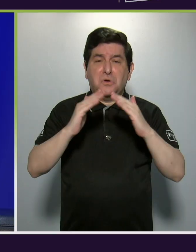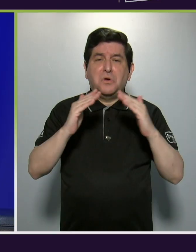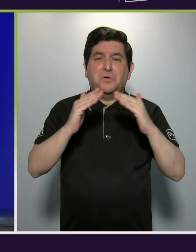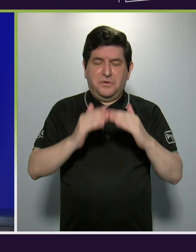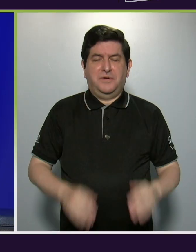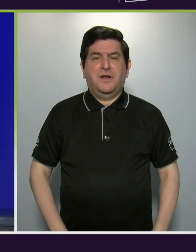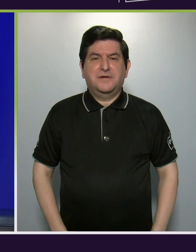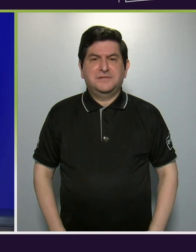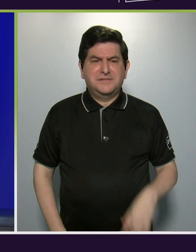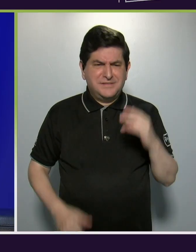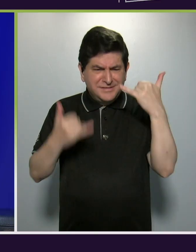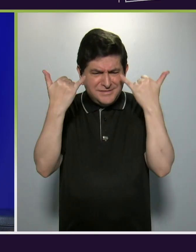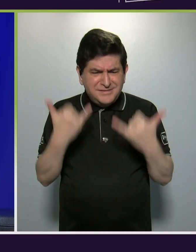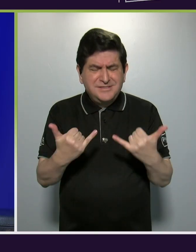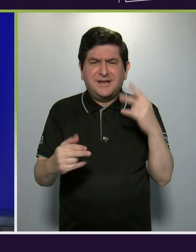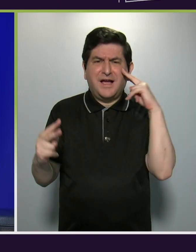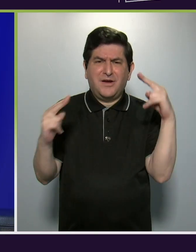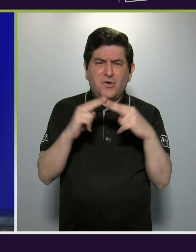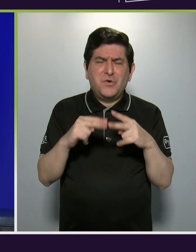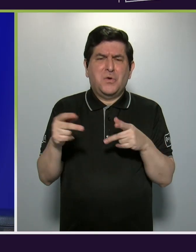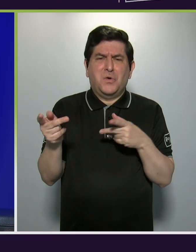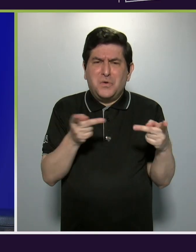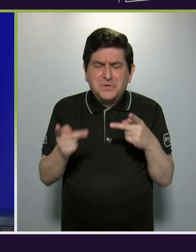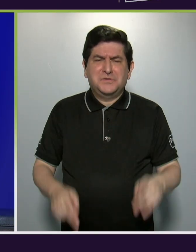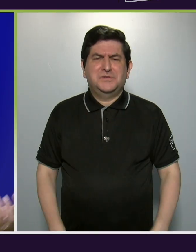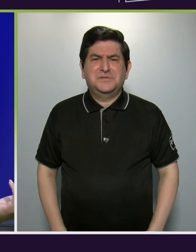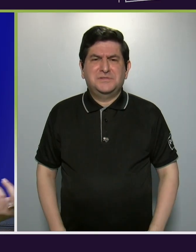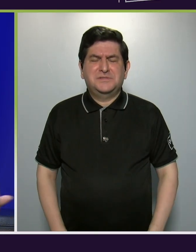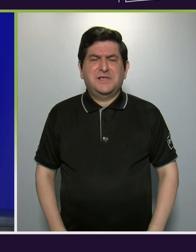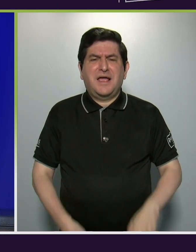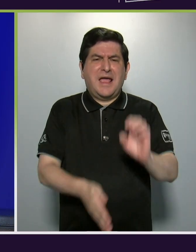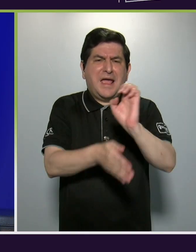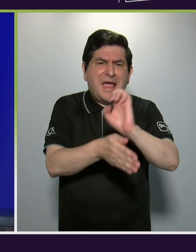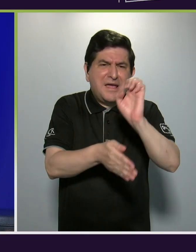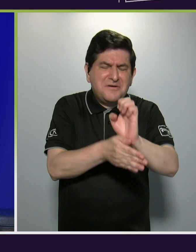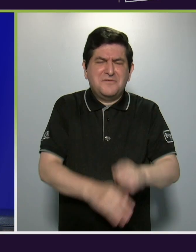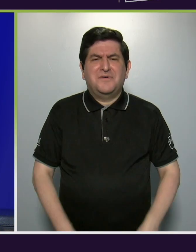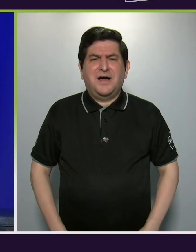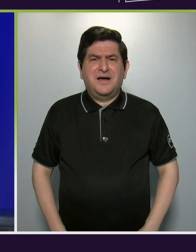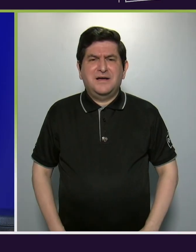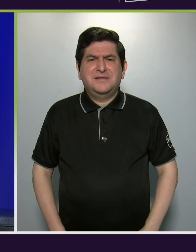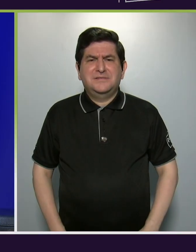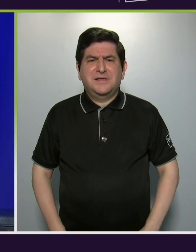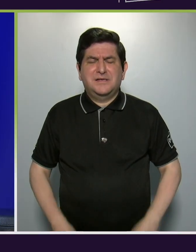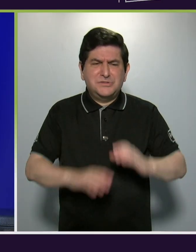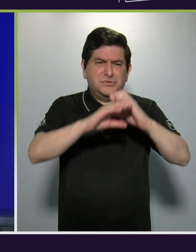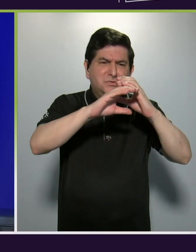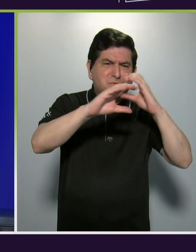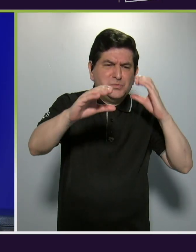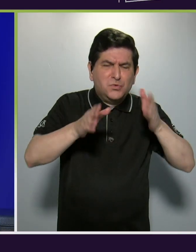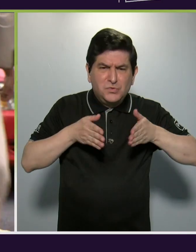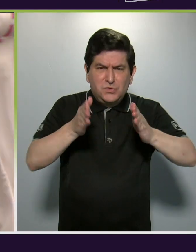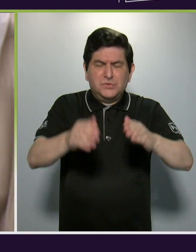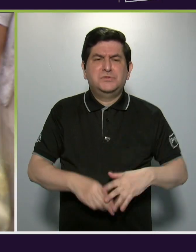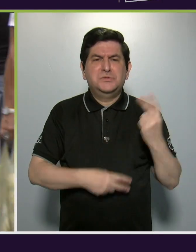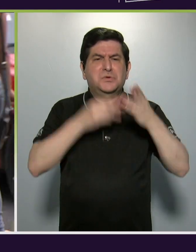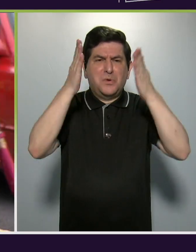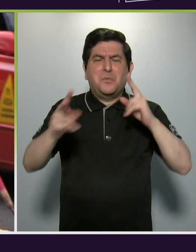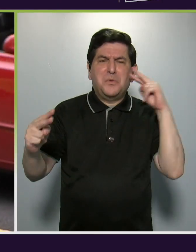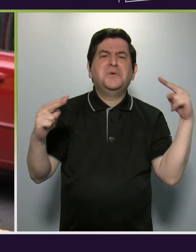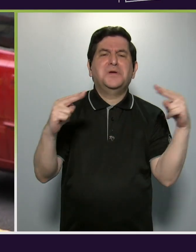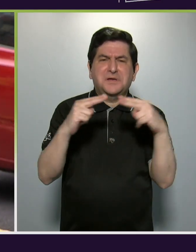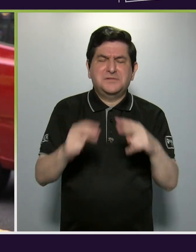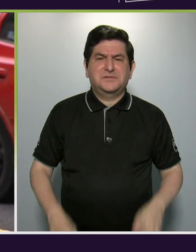donde conocen a la pulpería, saben dónde están el EVAI, se conocen las rutas de los buses, saben quiénes son sus vecinos, sus vecinas, en